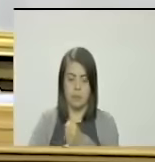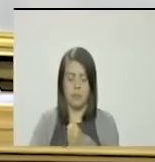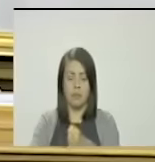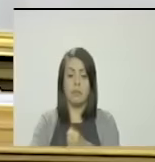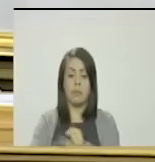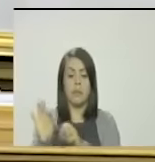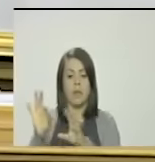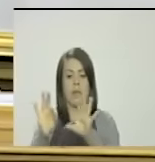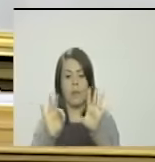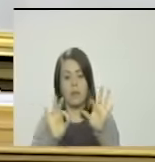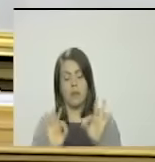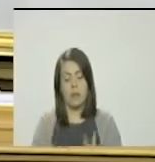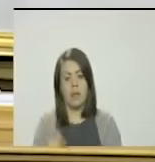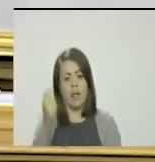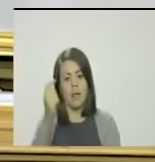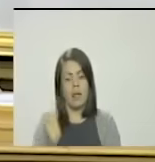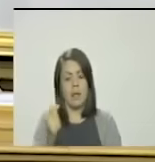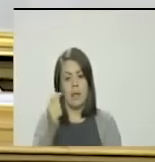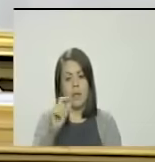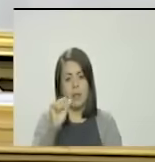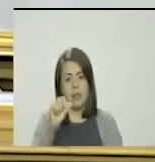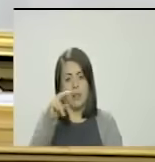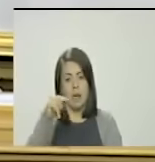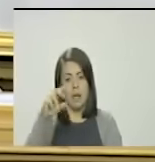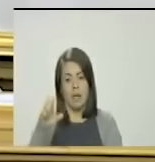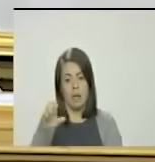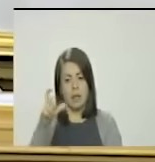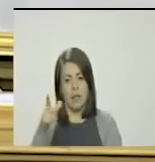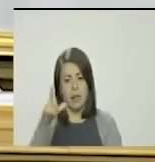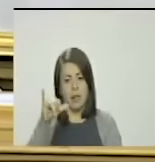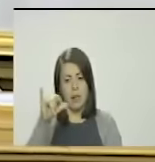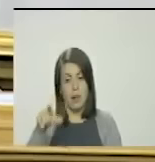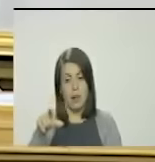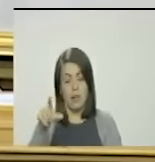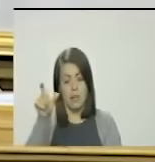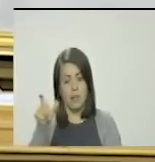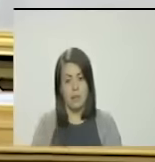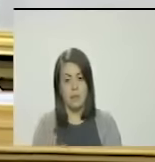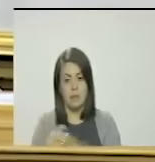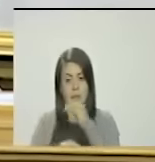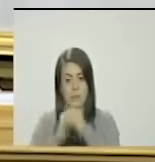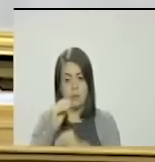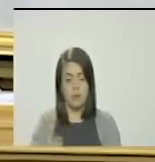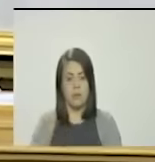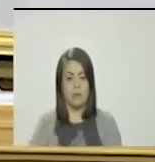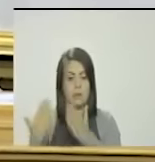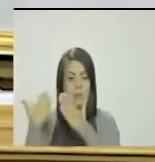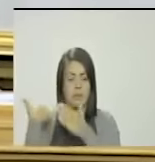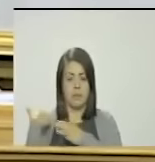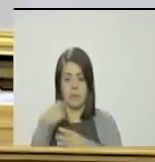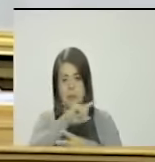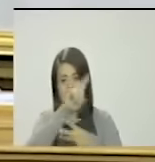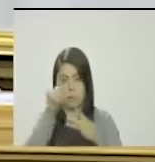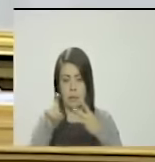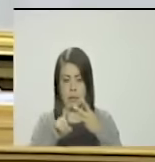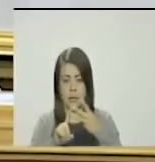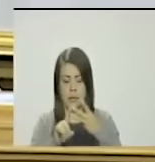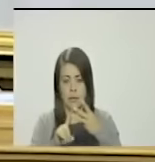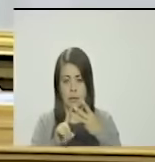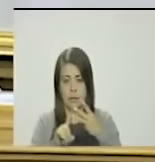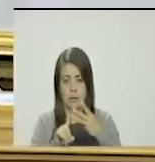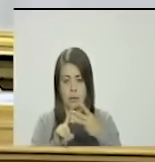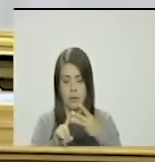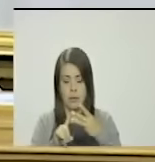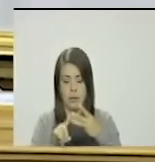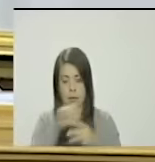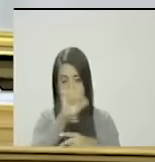de escoger a la diputada Angelit Tamayo Rivero para que ejerza la función como